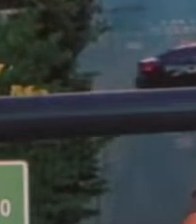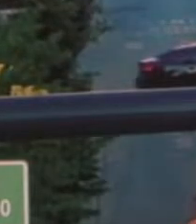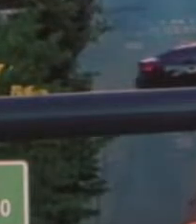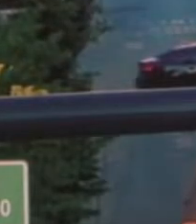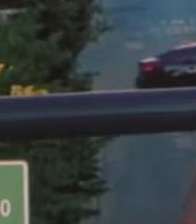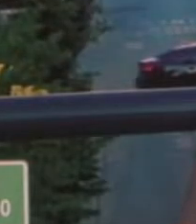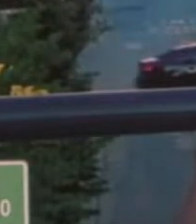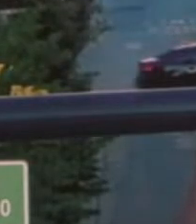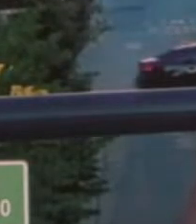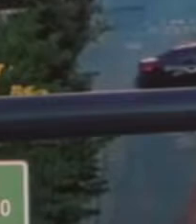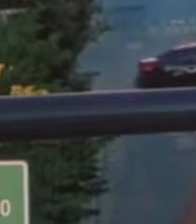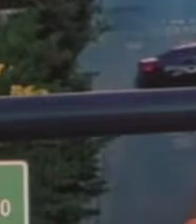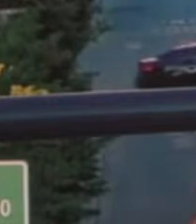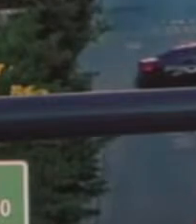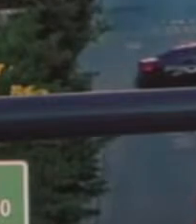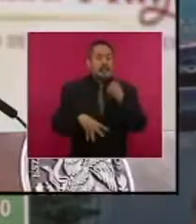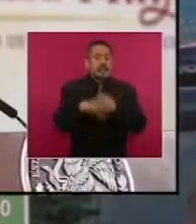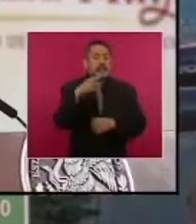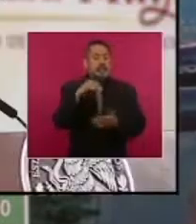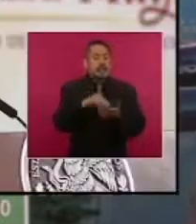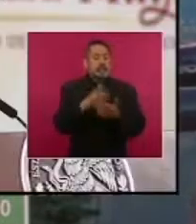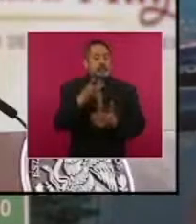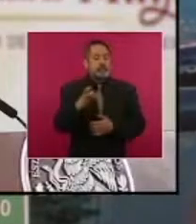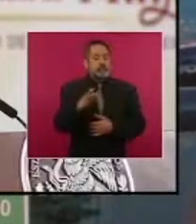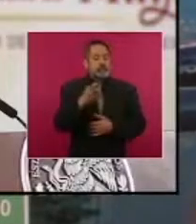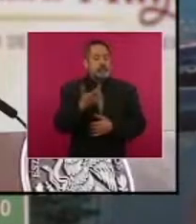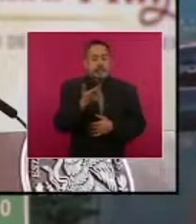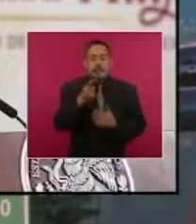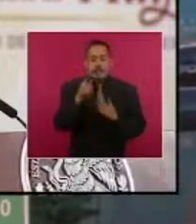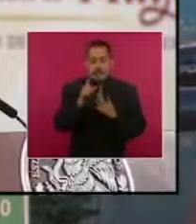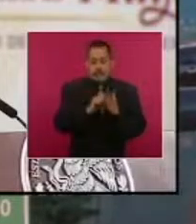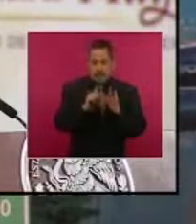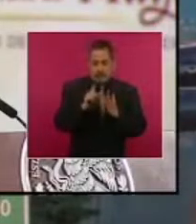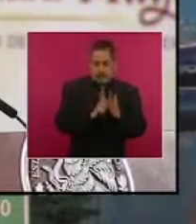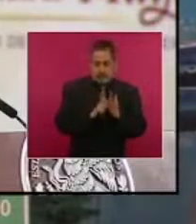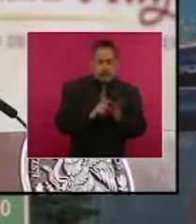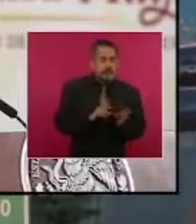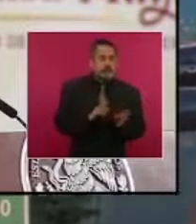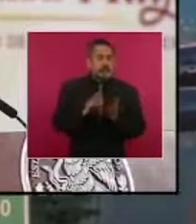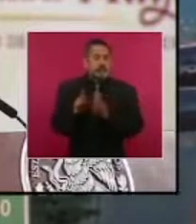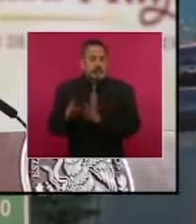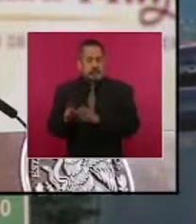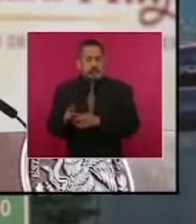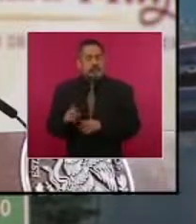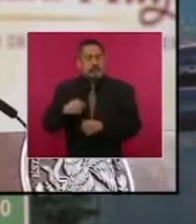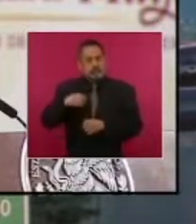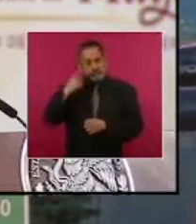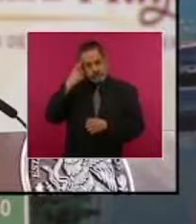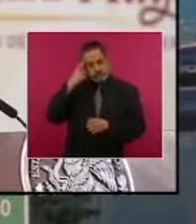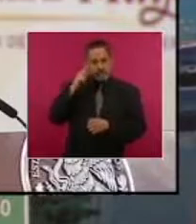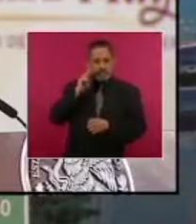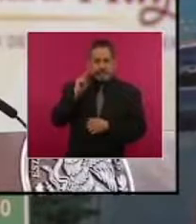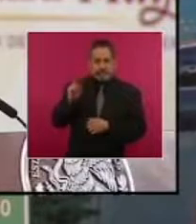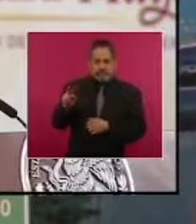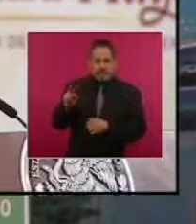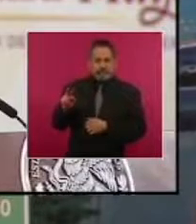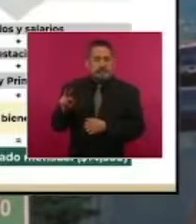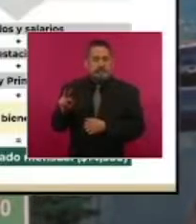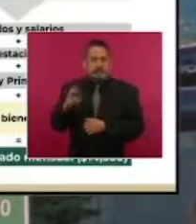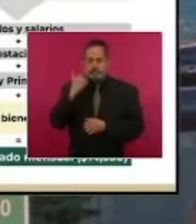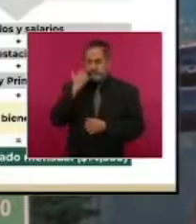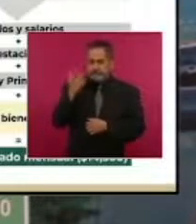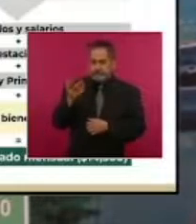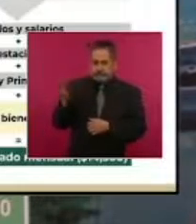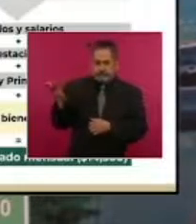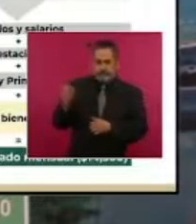olvidaron, ya que antes solamente se la pasaban de vacaciones los maestros. Creo que ahora,